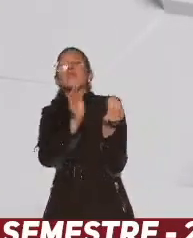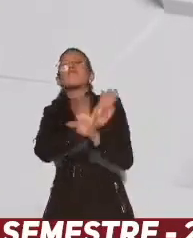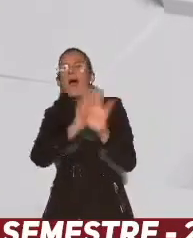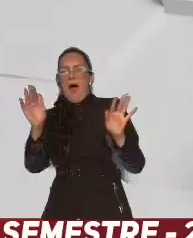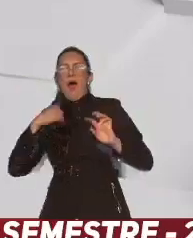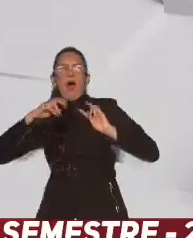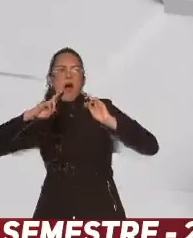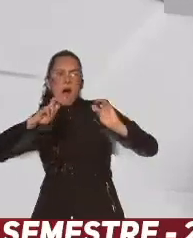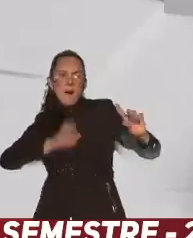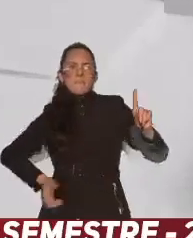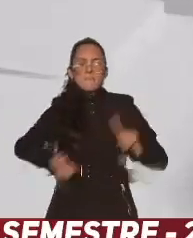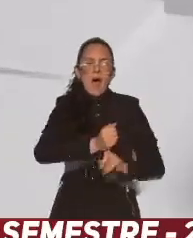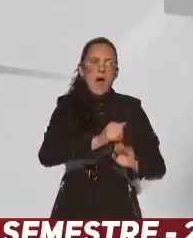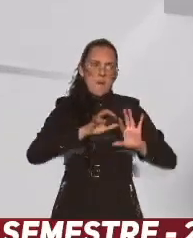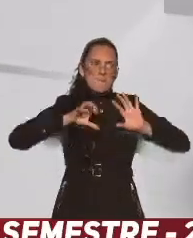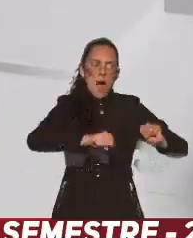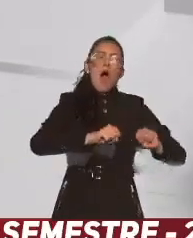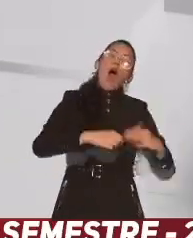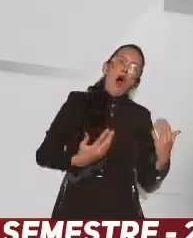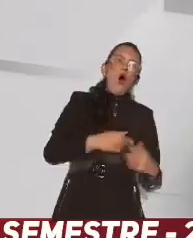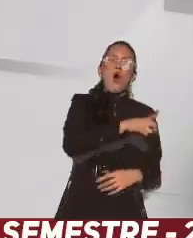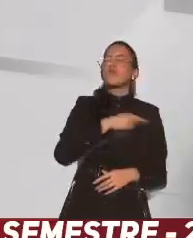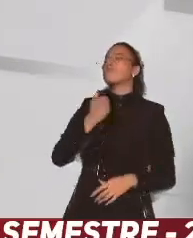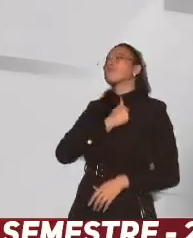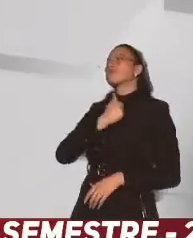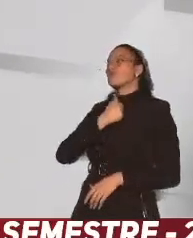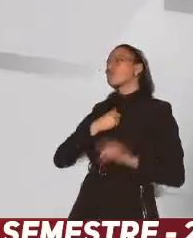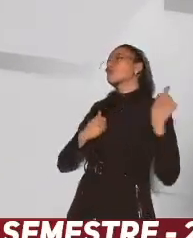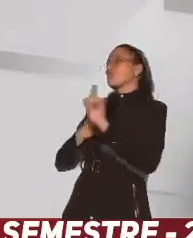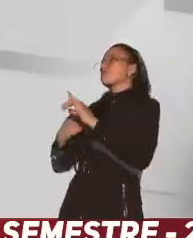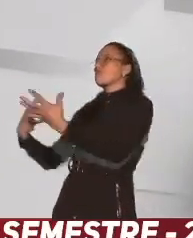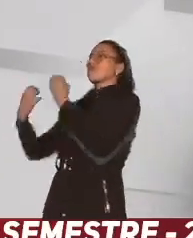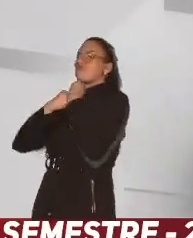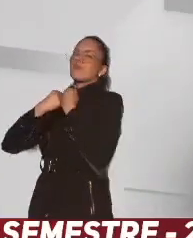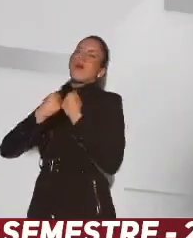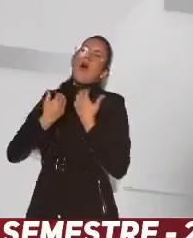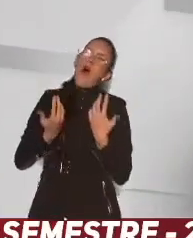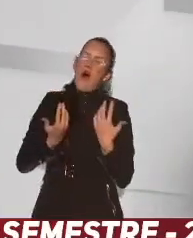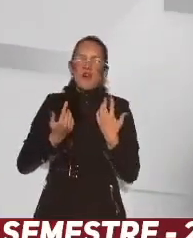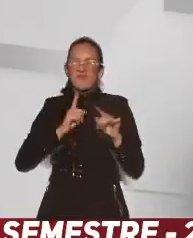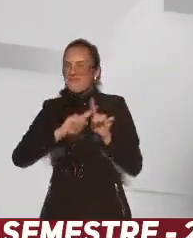voluntarias, sometimientos a la justicia y otras acciones, se efectuaron